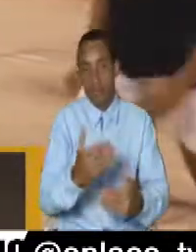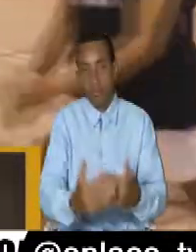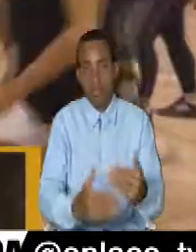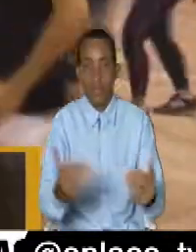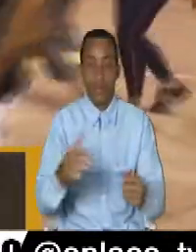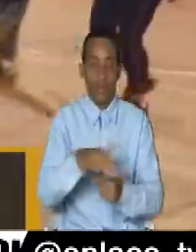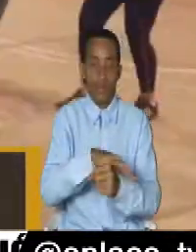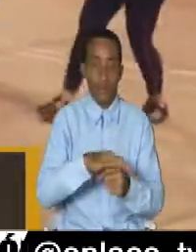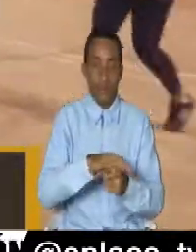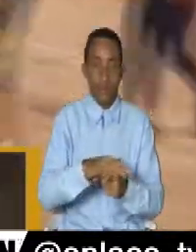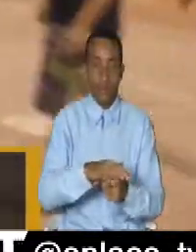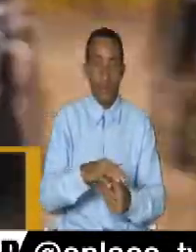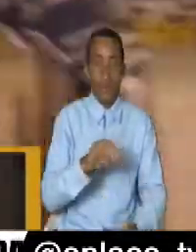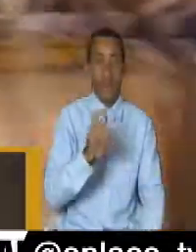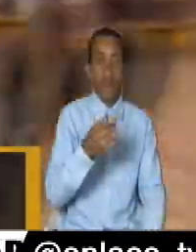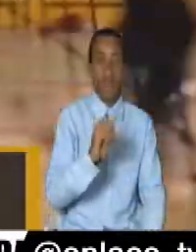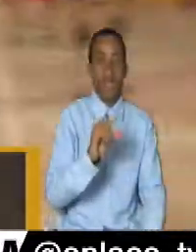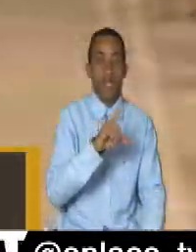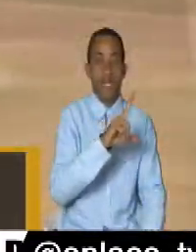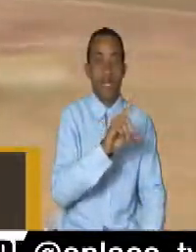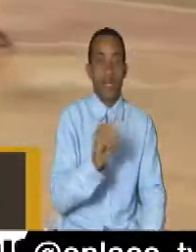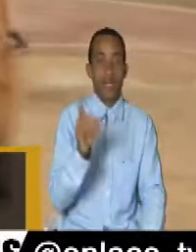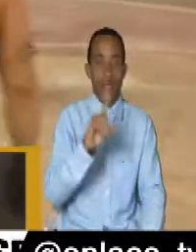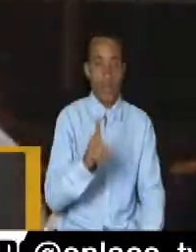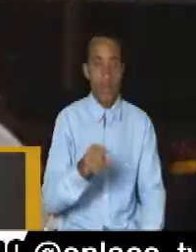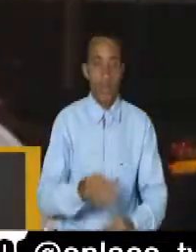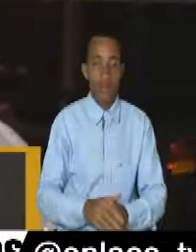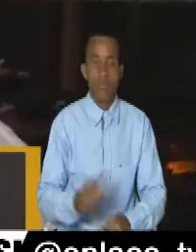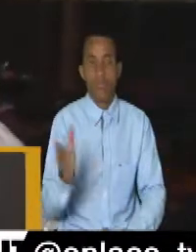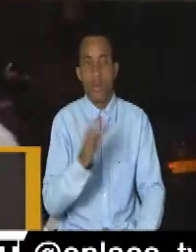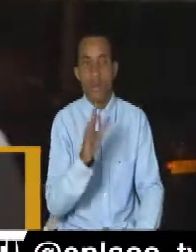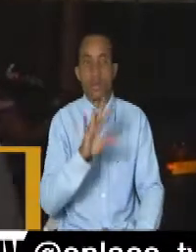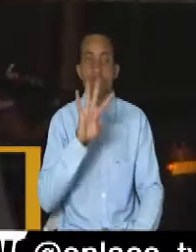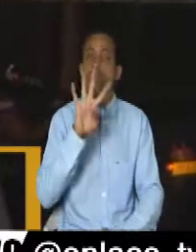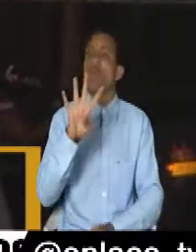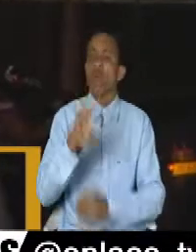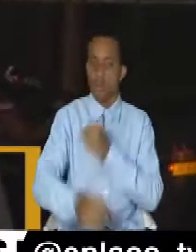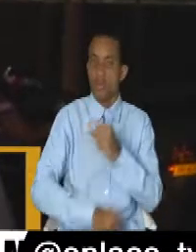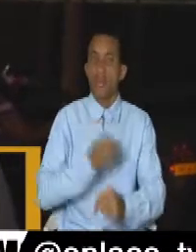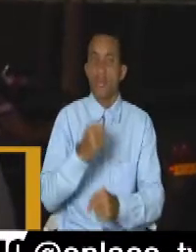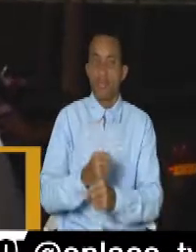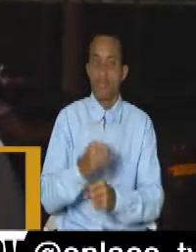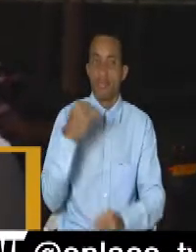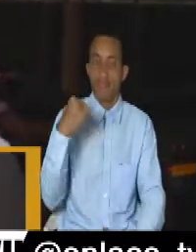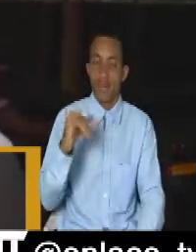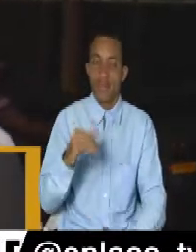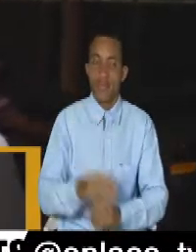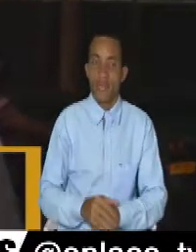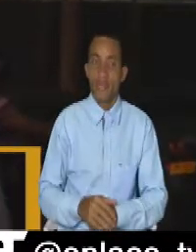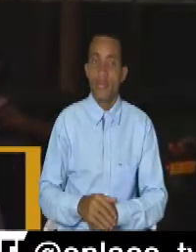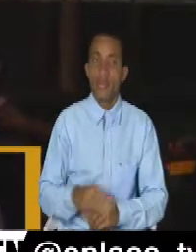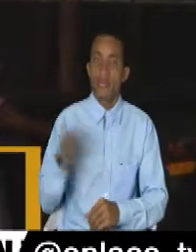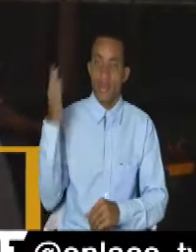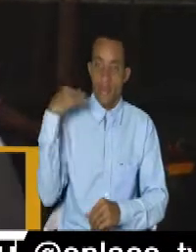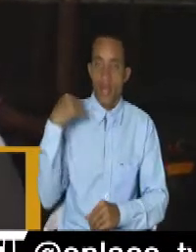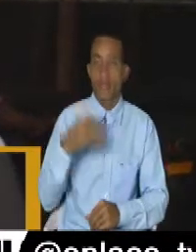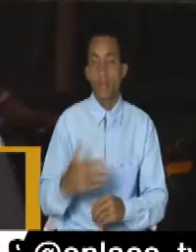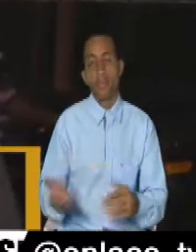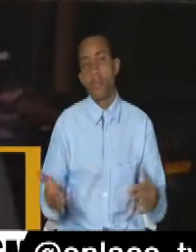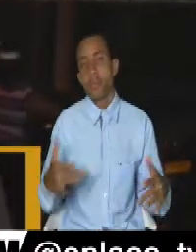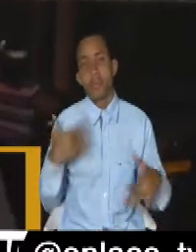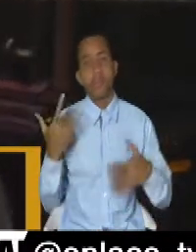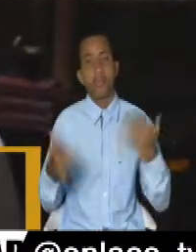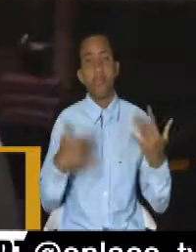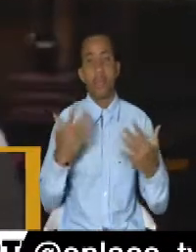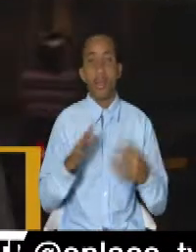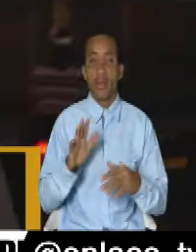y el barrio La Floresta. Un torneo que lleva alrededor de 4 años, entonces ya en su momento fue recreativo, pero ya los jugadores